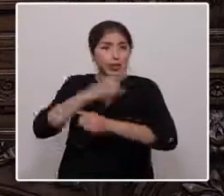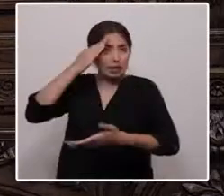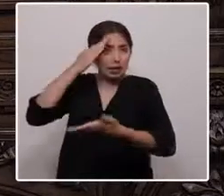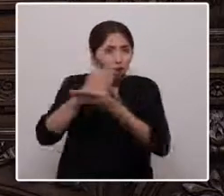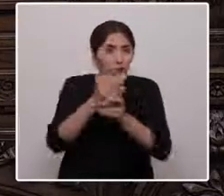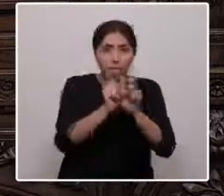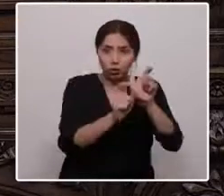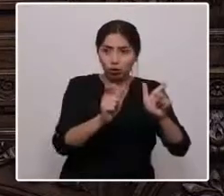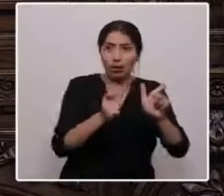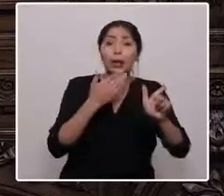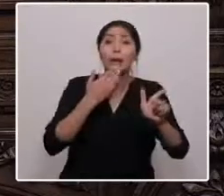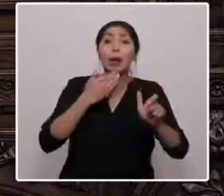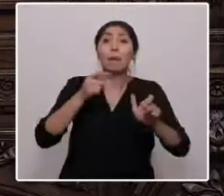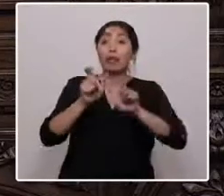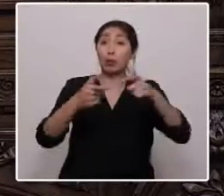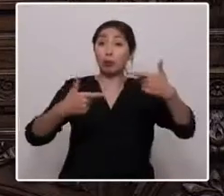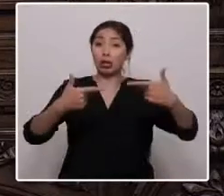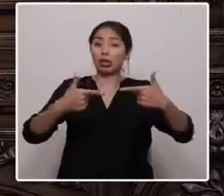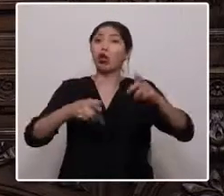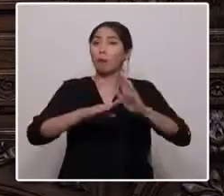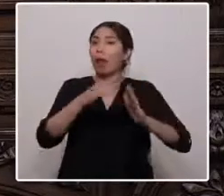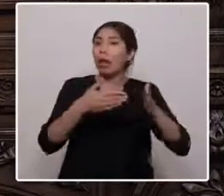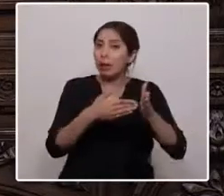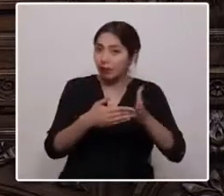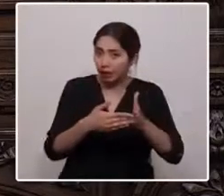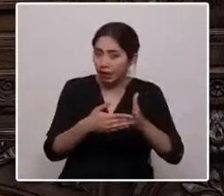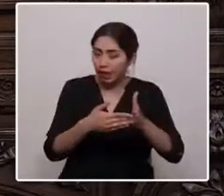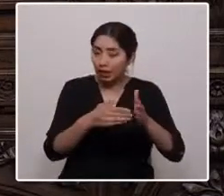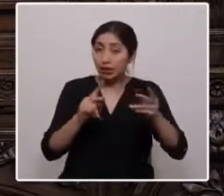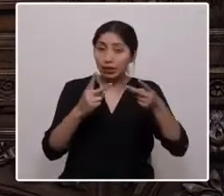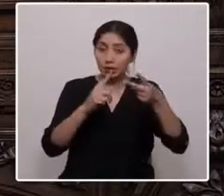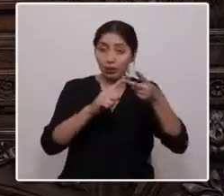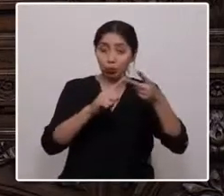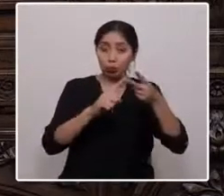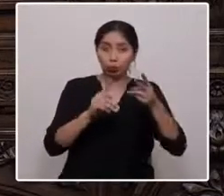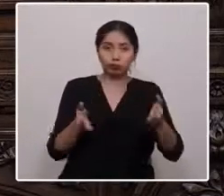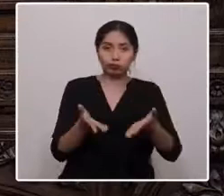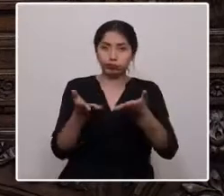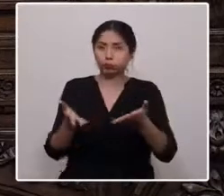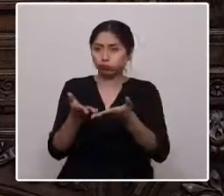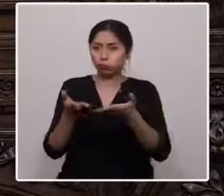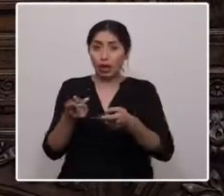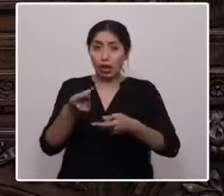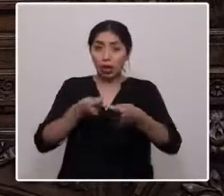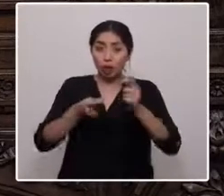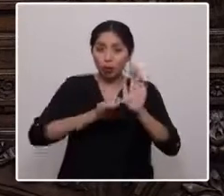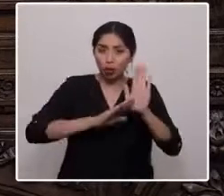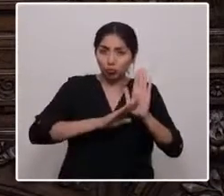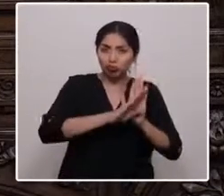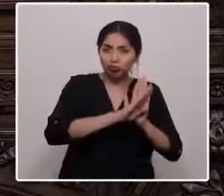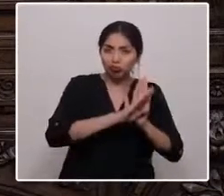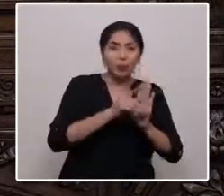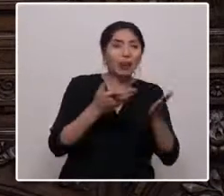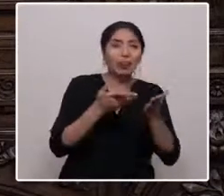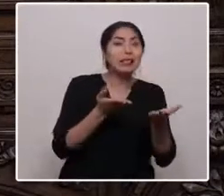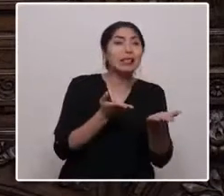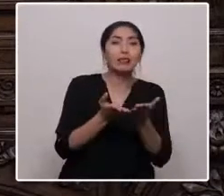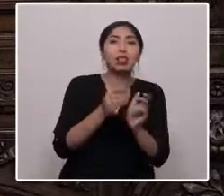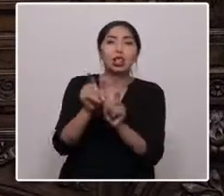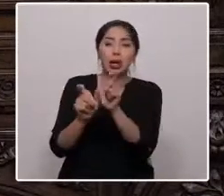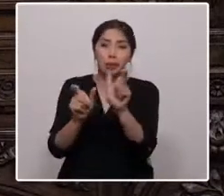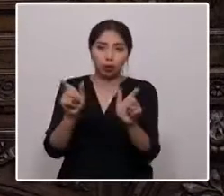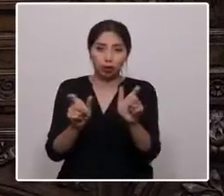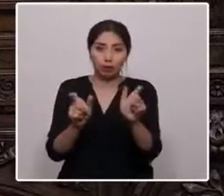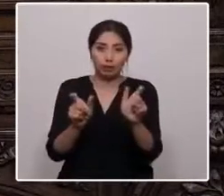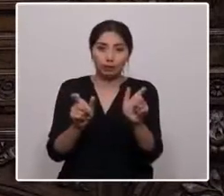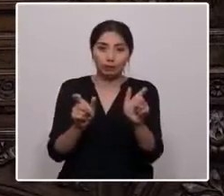políticos segundo debe impulsar un crecimiento económico al servicio de las personas un crecimiento con